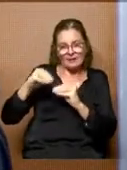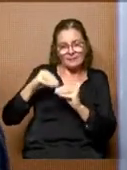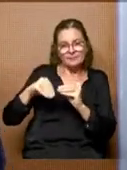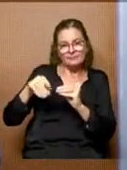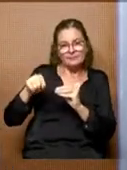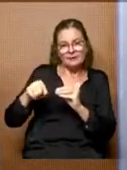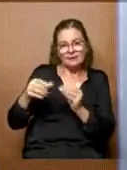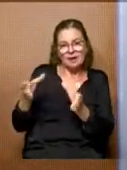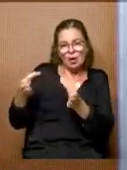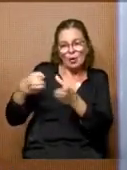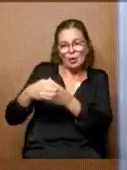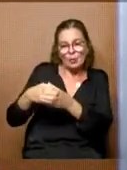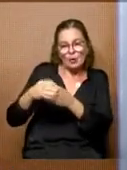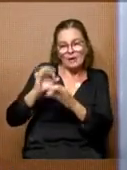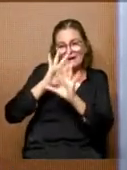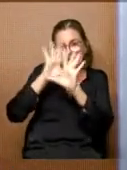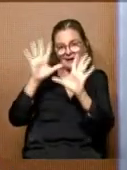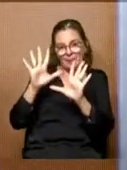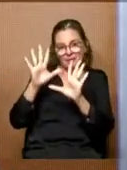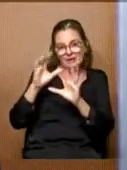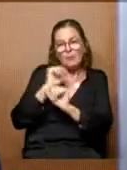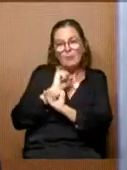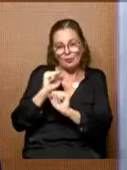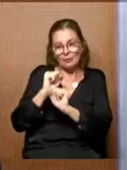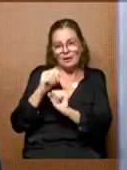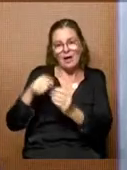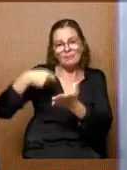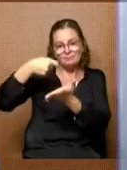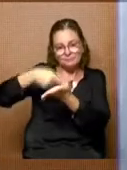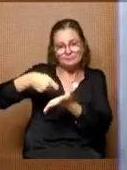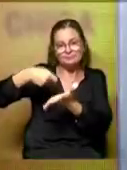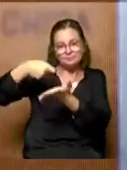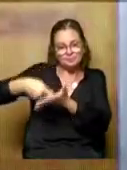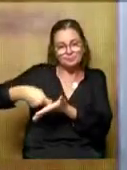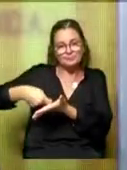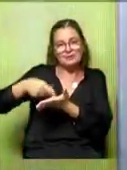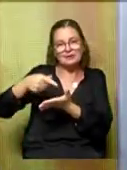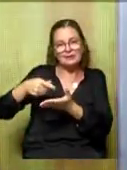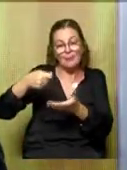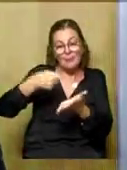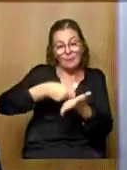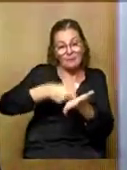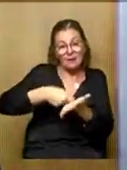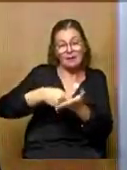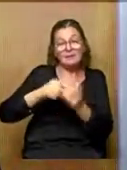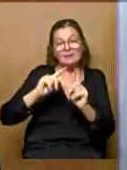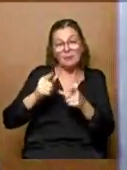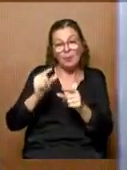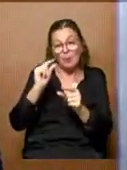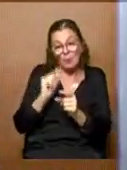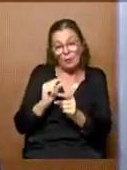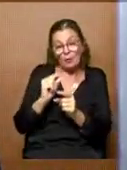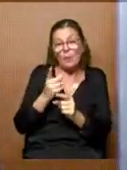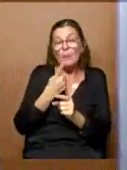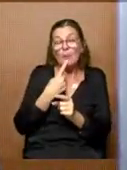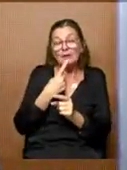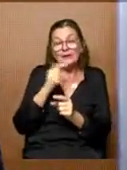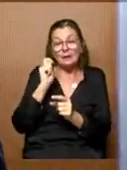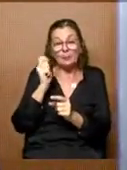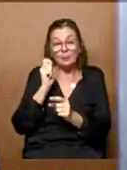estos grupos de población que claramente tienen la posibilidad de contribuir más fuertemente y así financiar, en parte, políticas